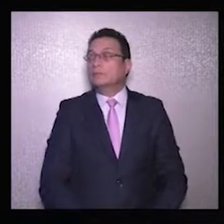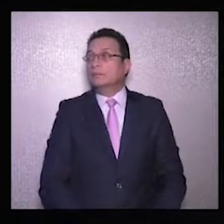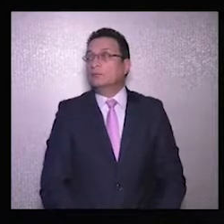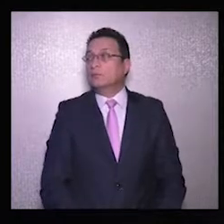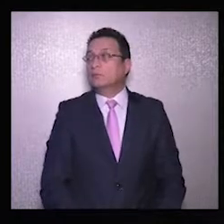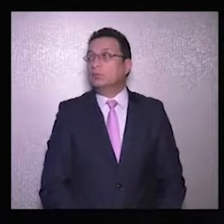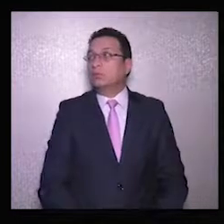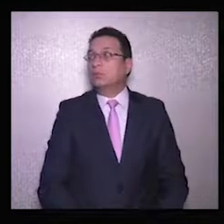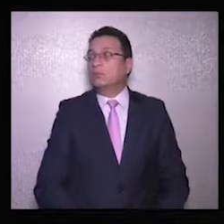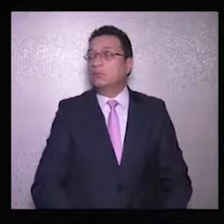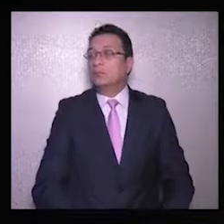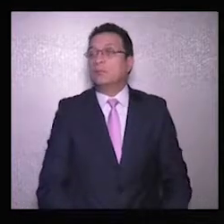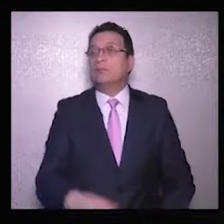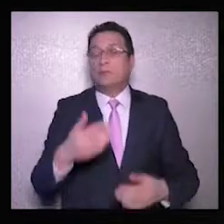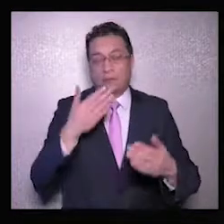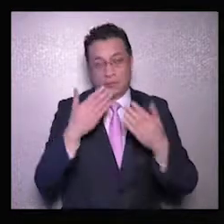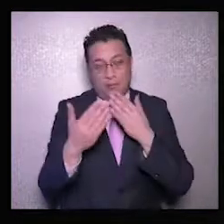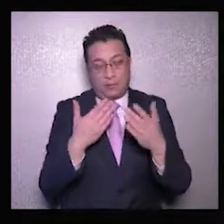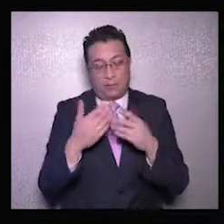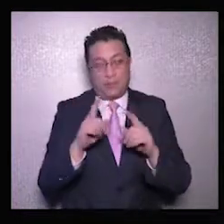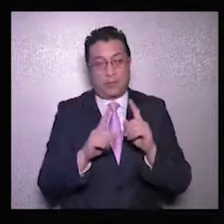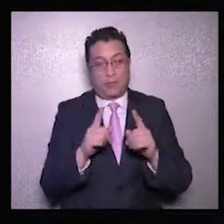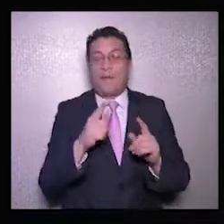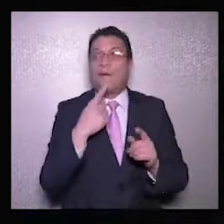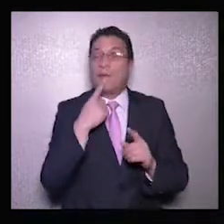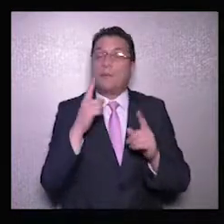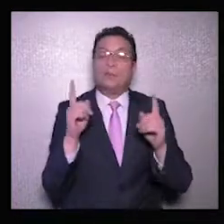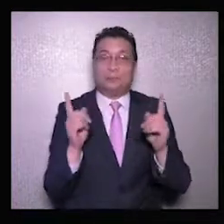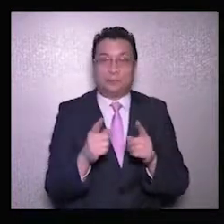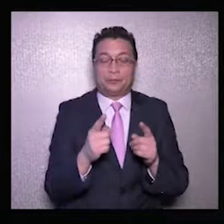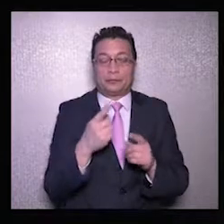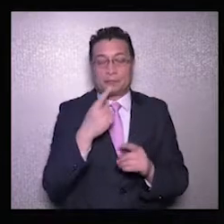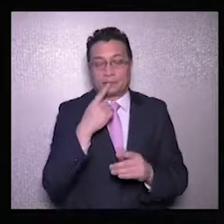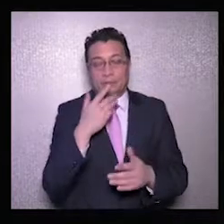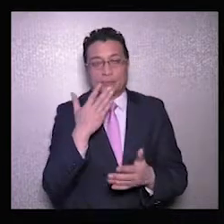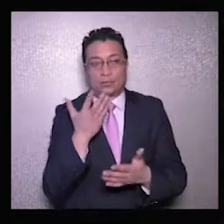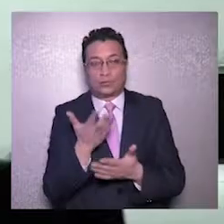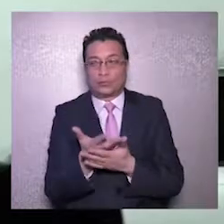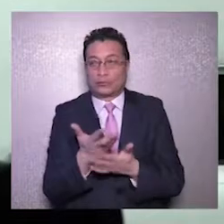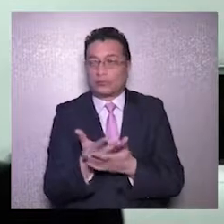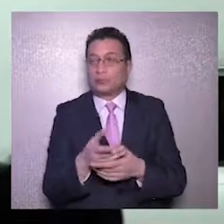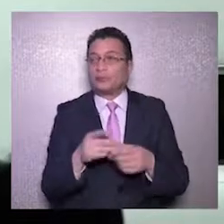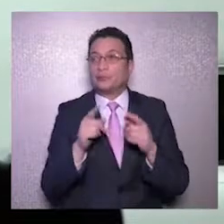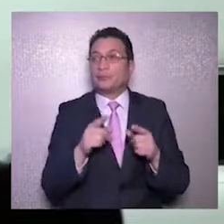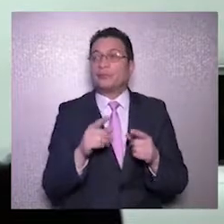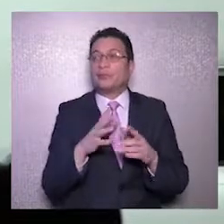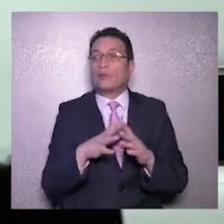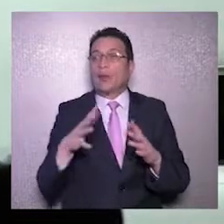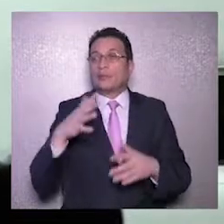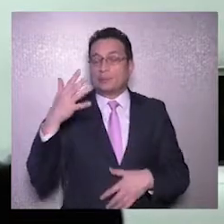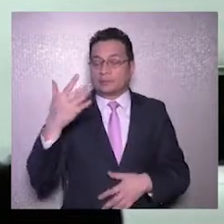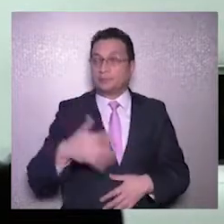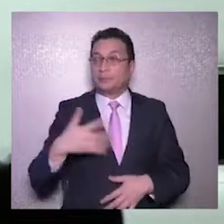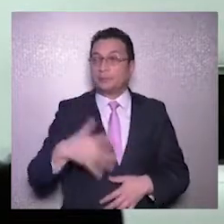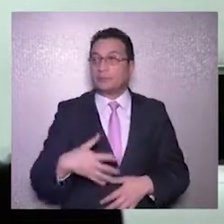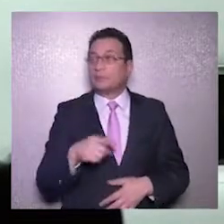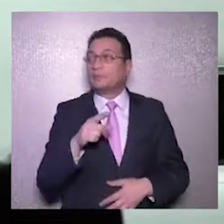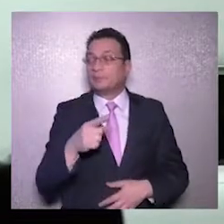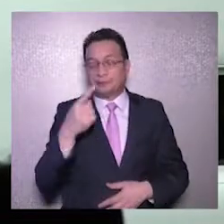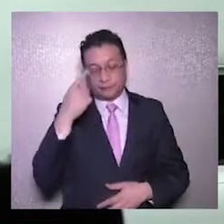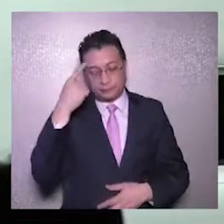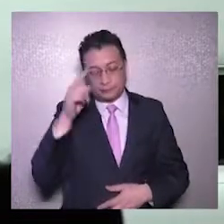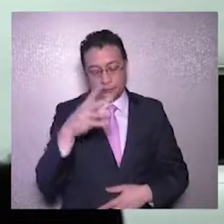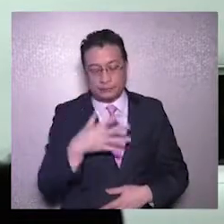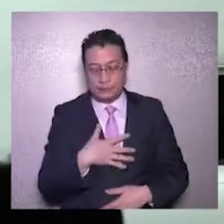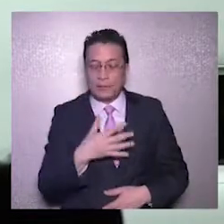Vamos a hablar brevemente de algunas de las propuestas que son las más priorizadas, pero quiero